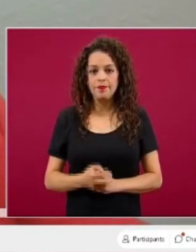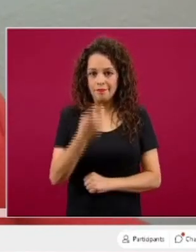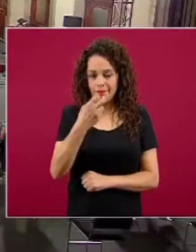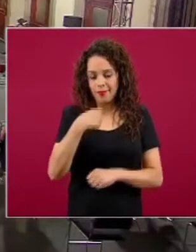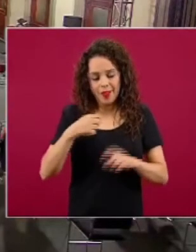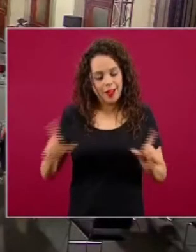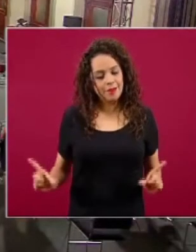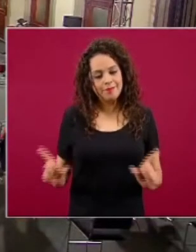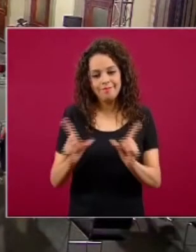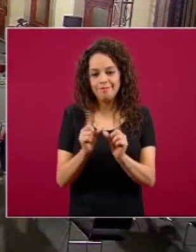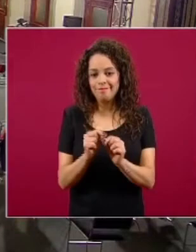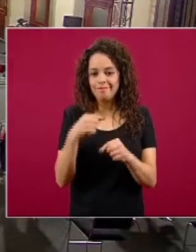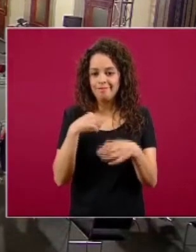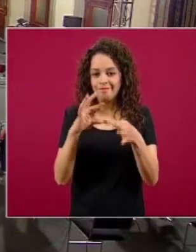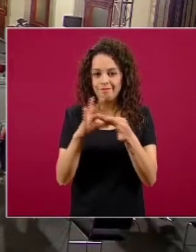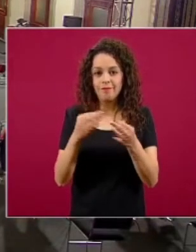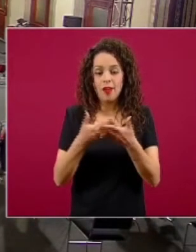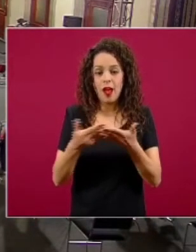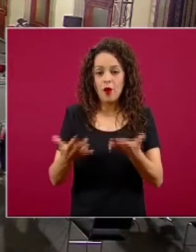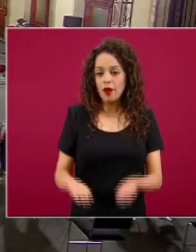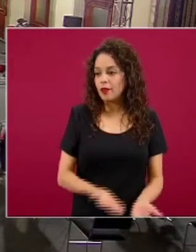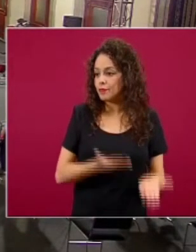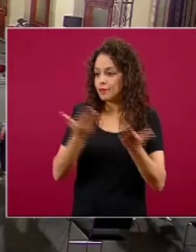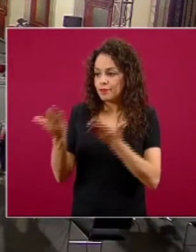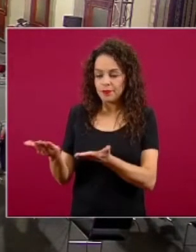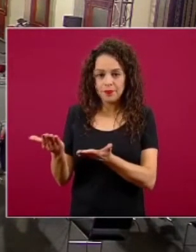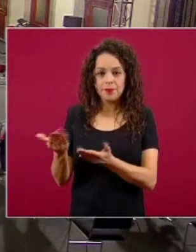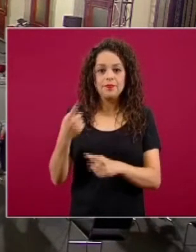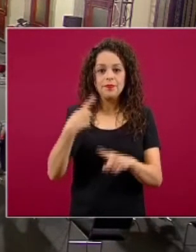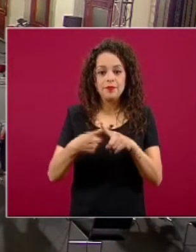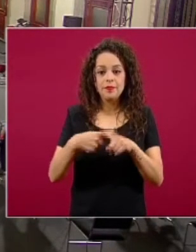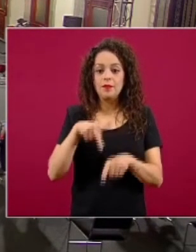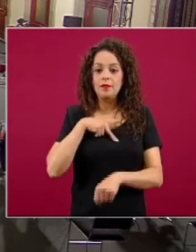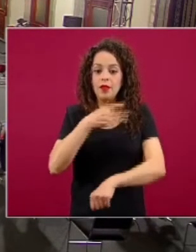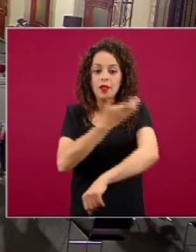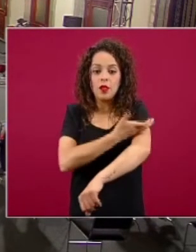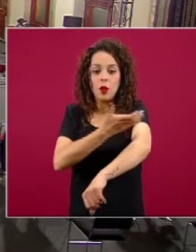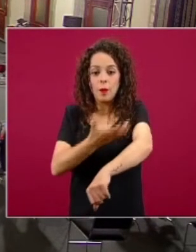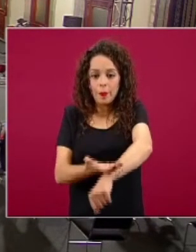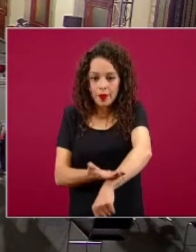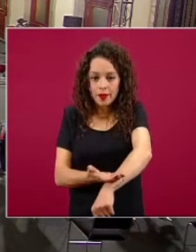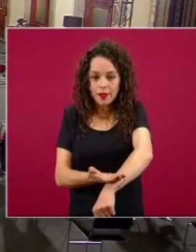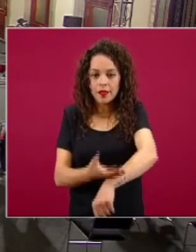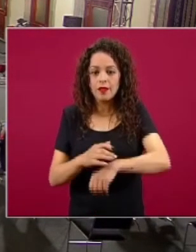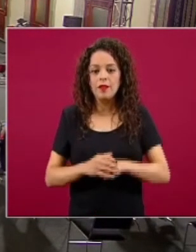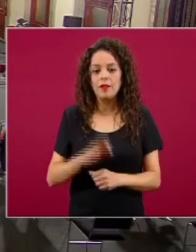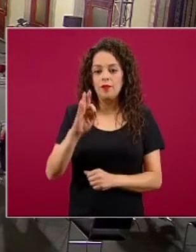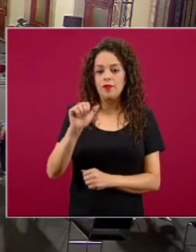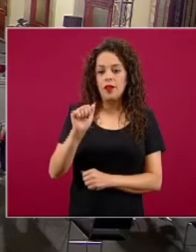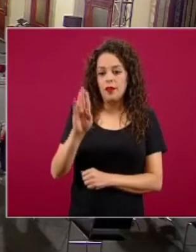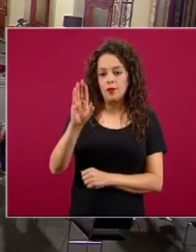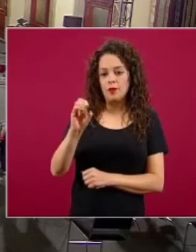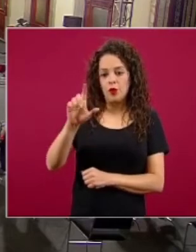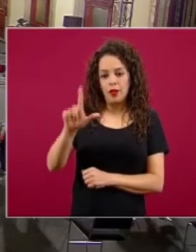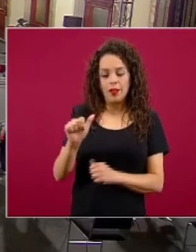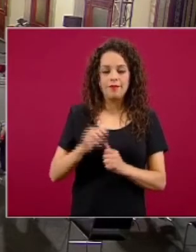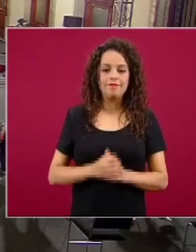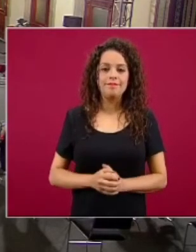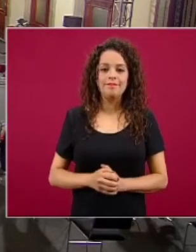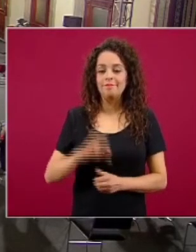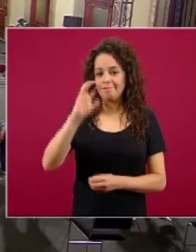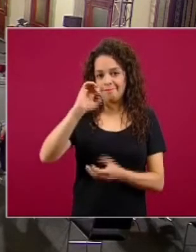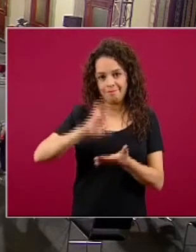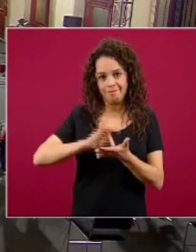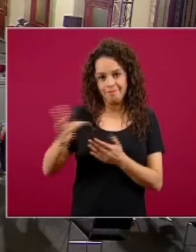doy el uso de la voz a mi querida compañera y colega Fabiola Gamis. Gracias, doctora